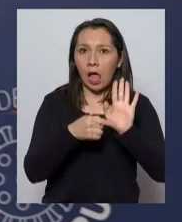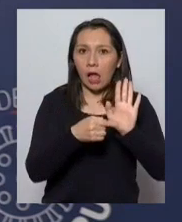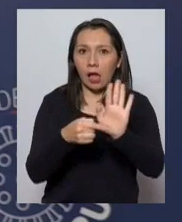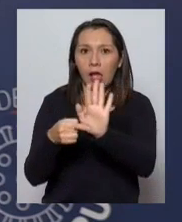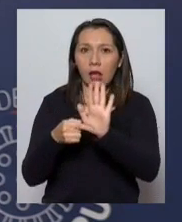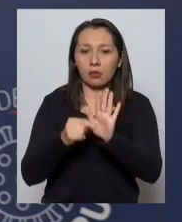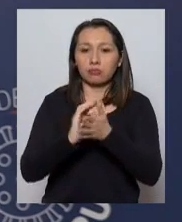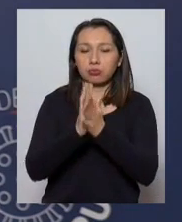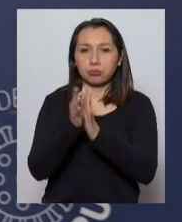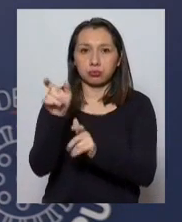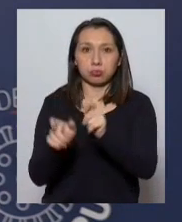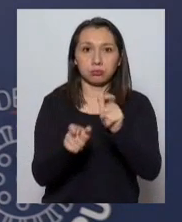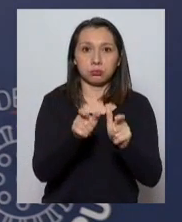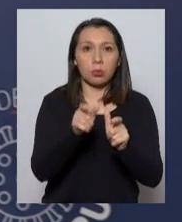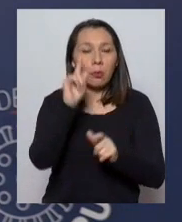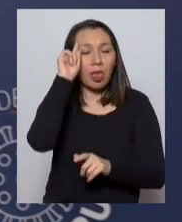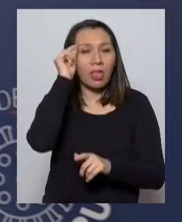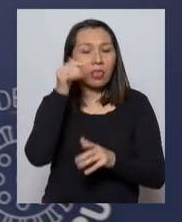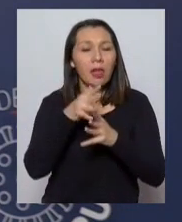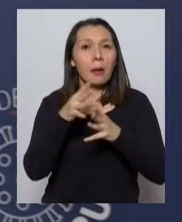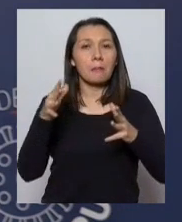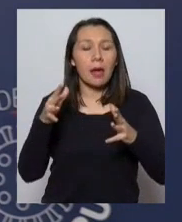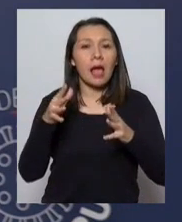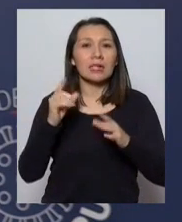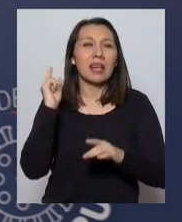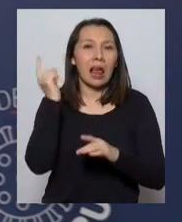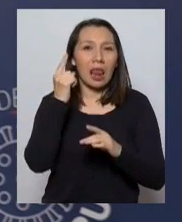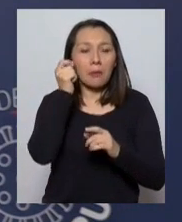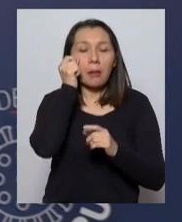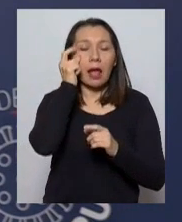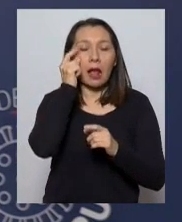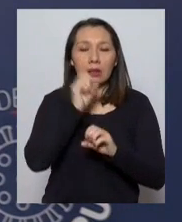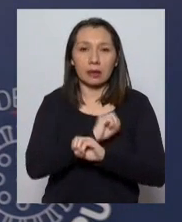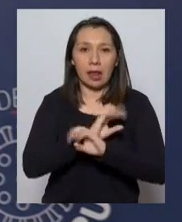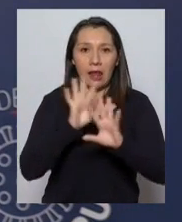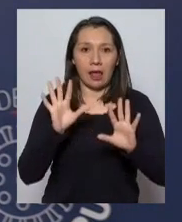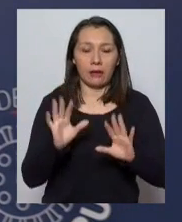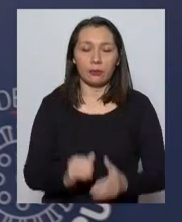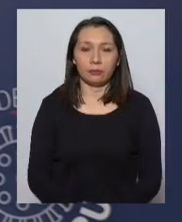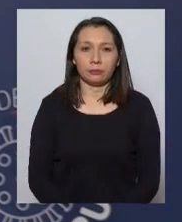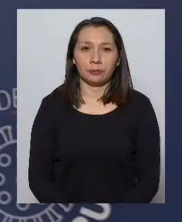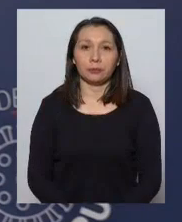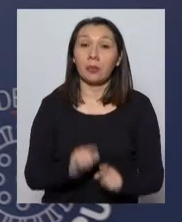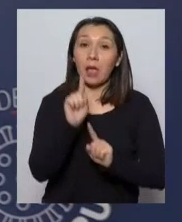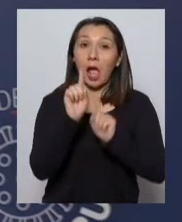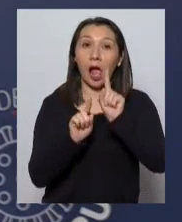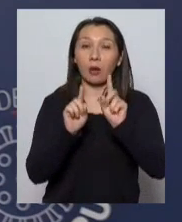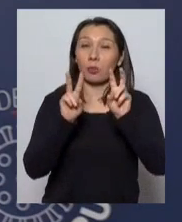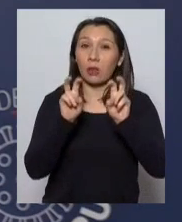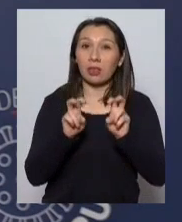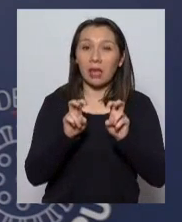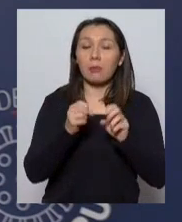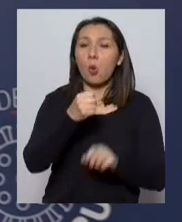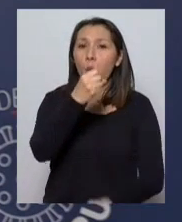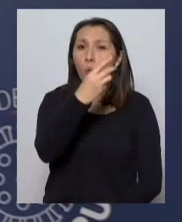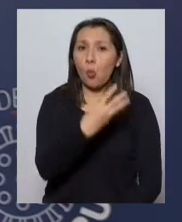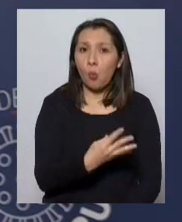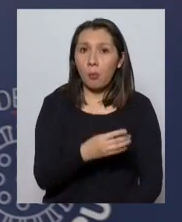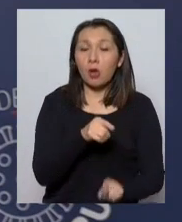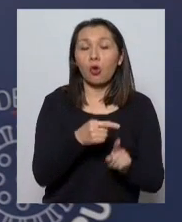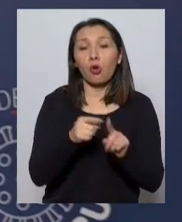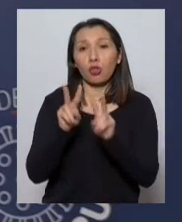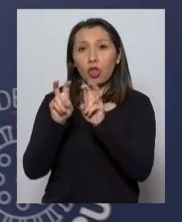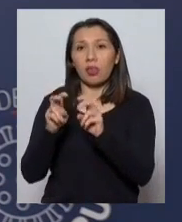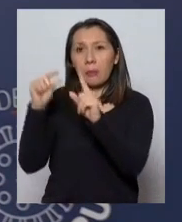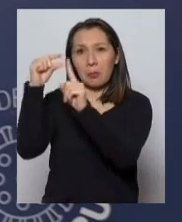algunos ideas más más generales algunas tienen que ver con cifra y otras tienen que